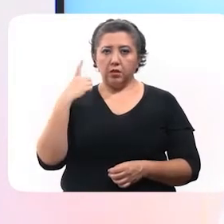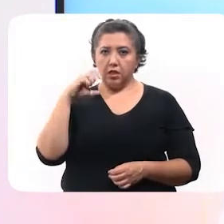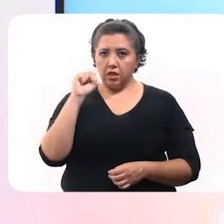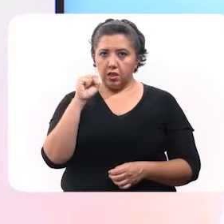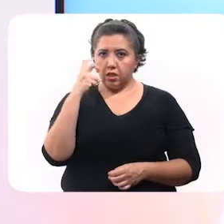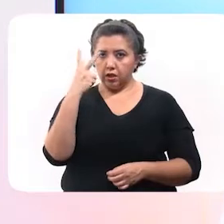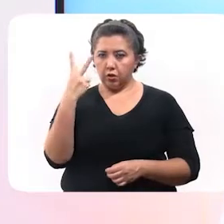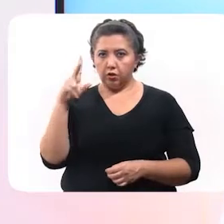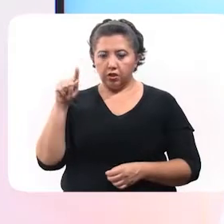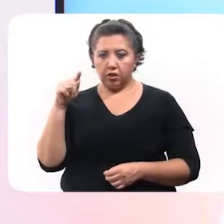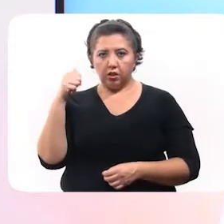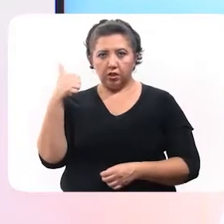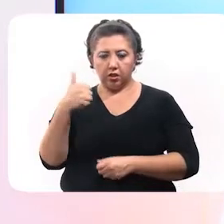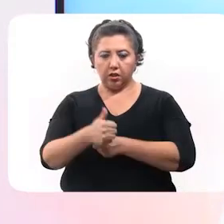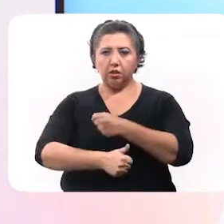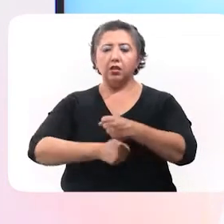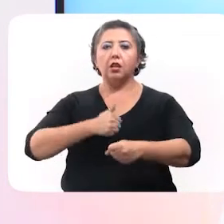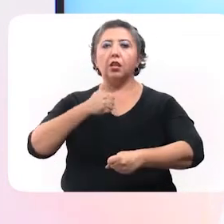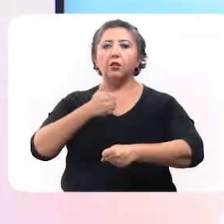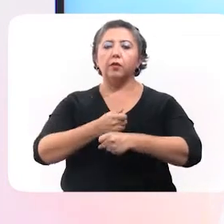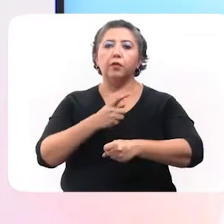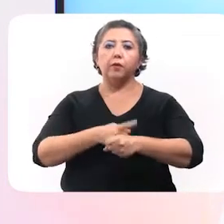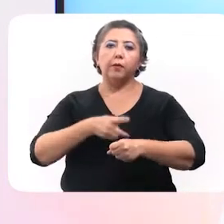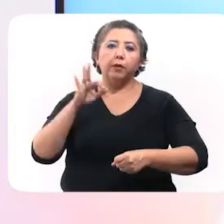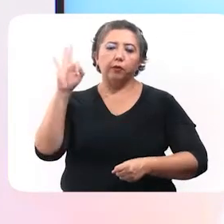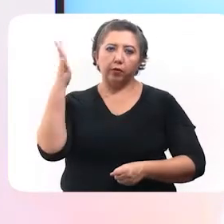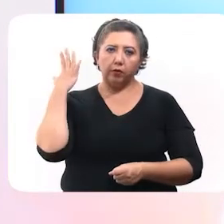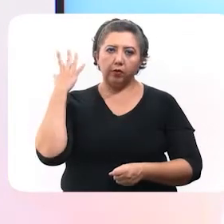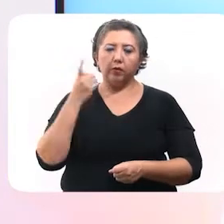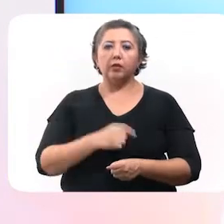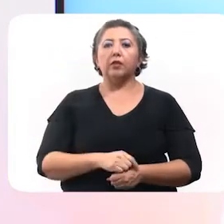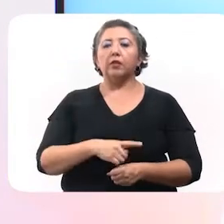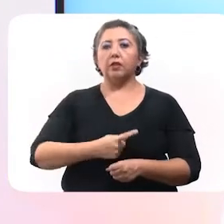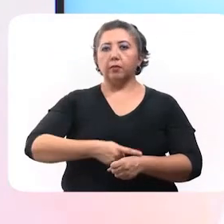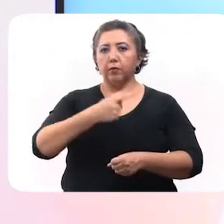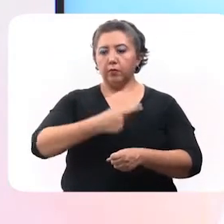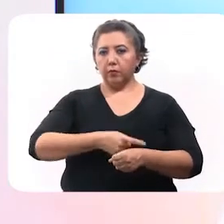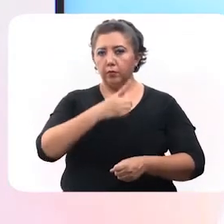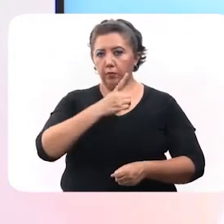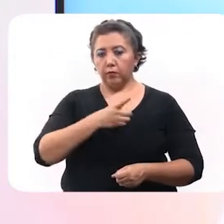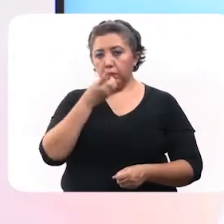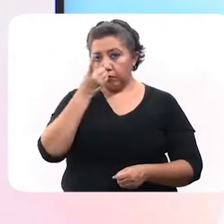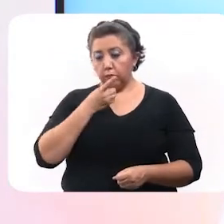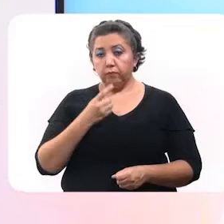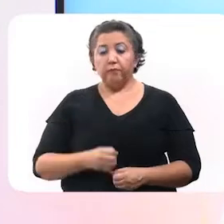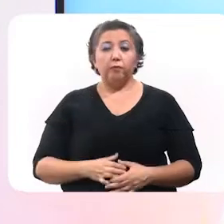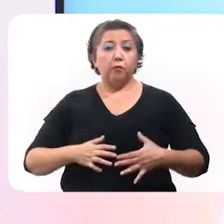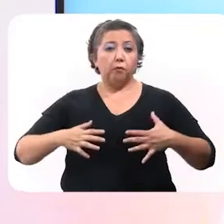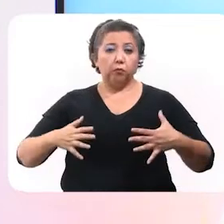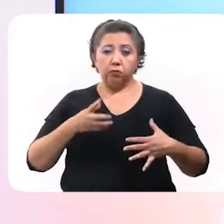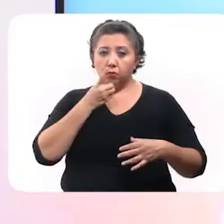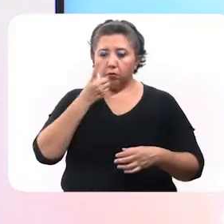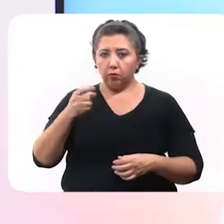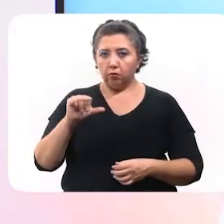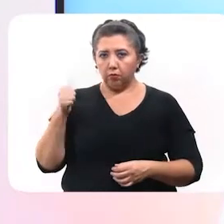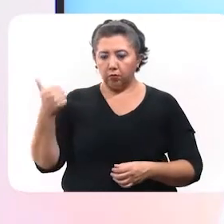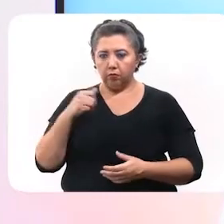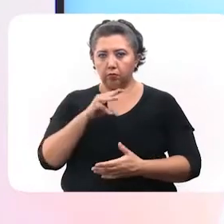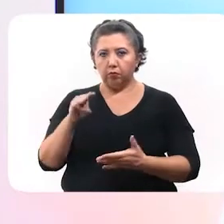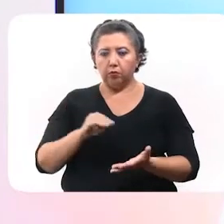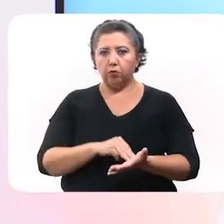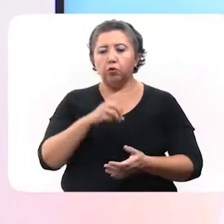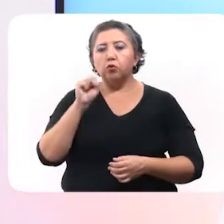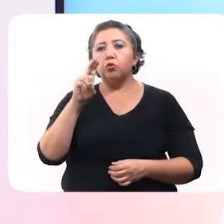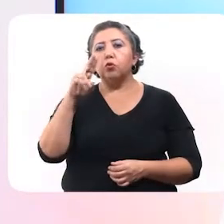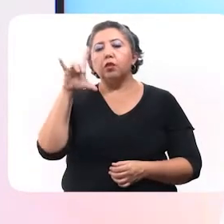de 62 a 76 años. Sus principales enfermedades fueron hipertensión y obesidad. Uno de ellos residía en Mérida, uno más